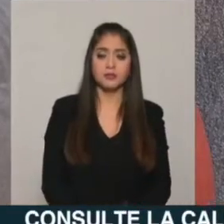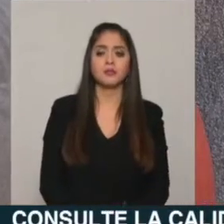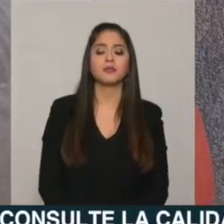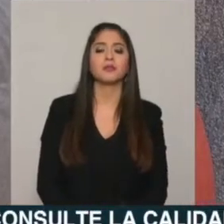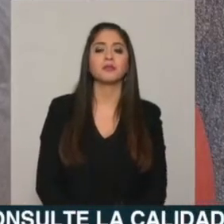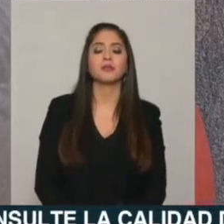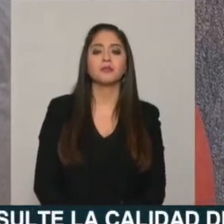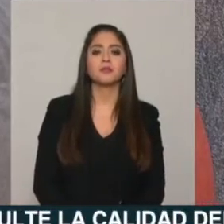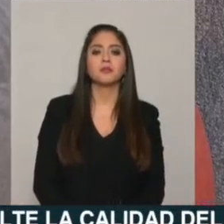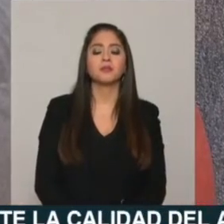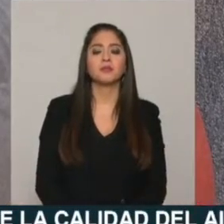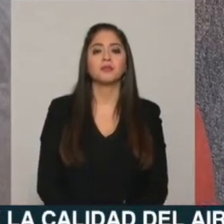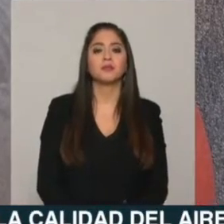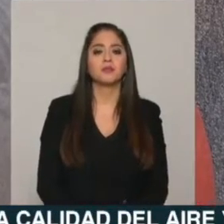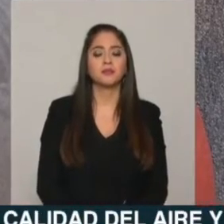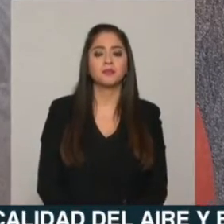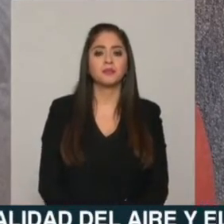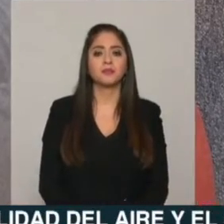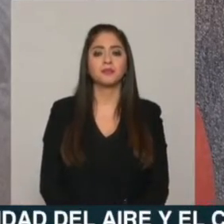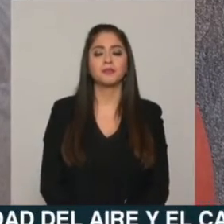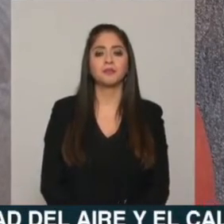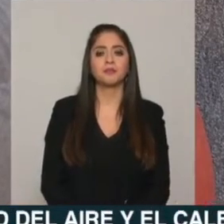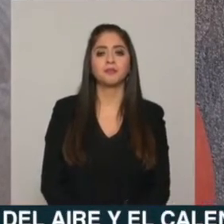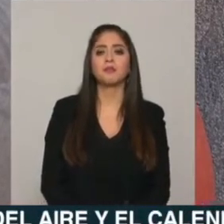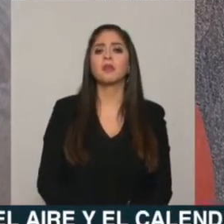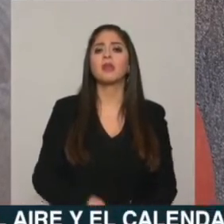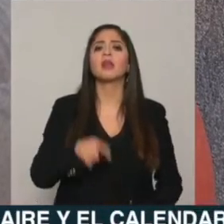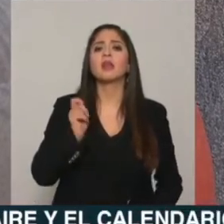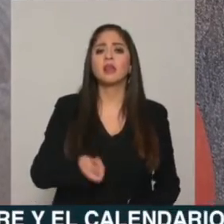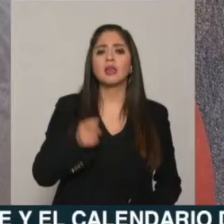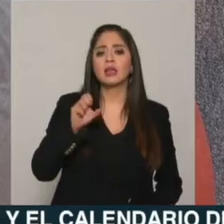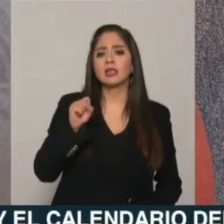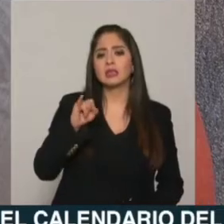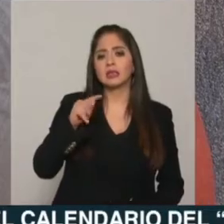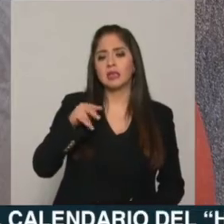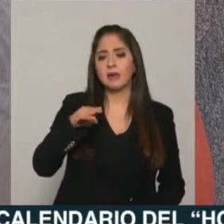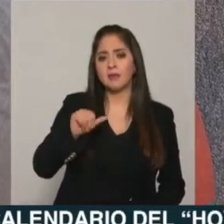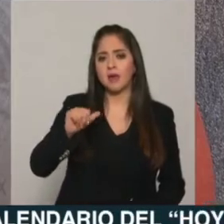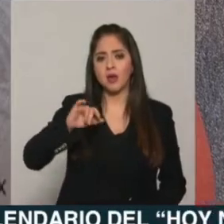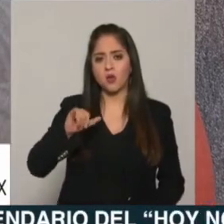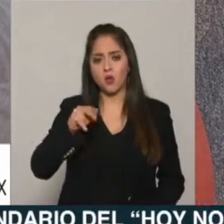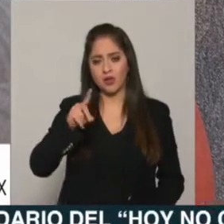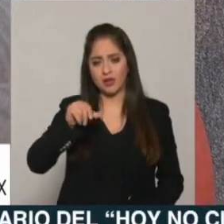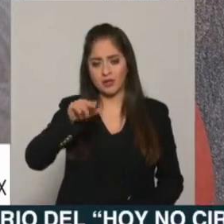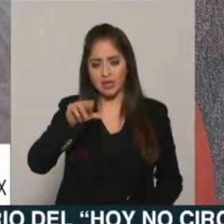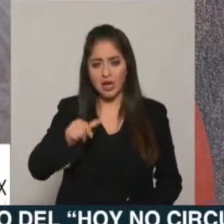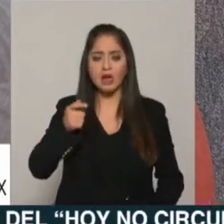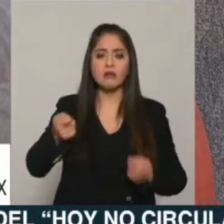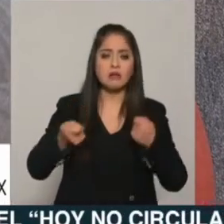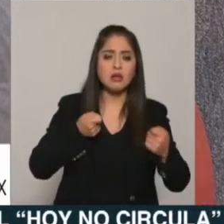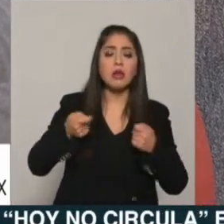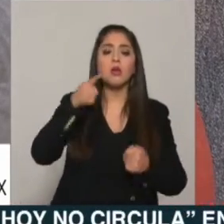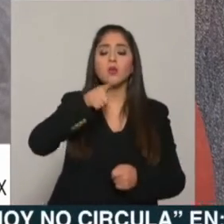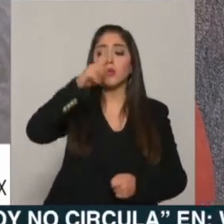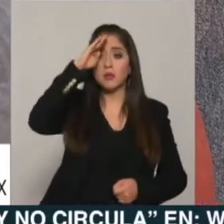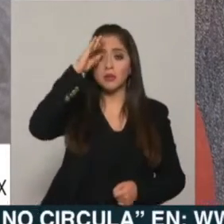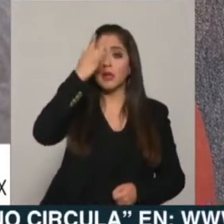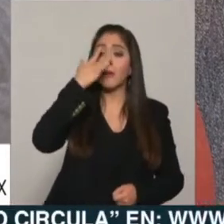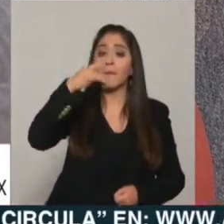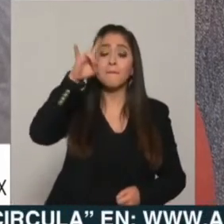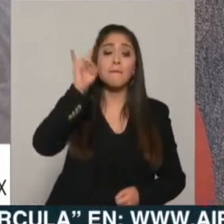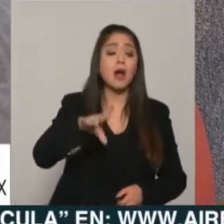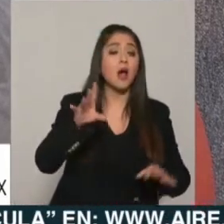que se está tratando en el sistema. Debemos entender que el sistema judicial no es o tiene una fórmula mágica